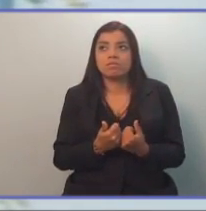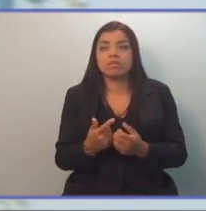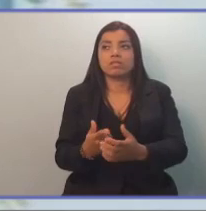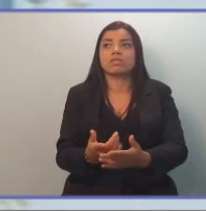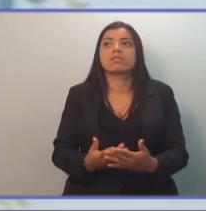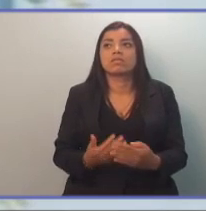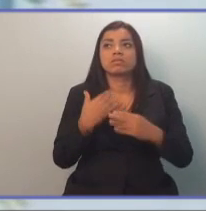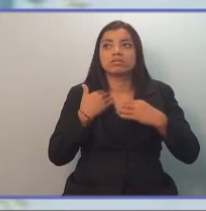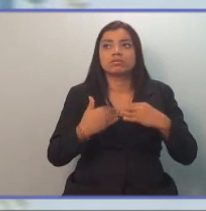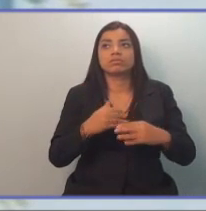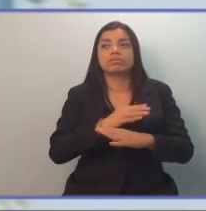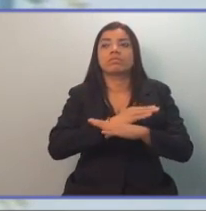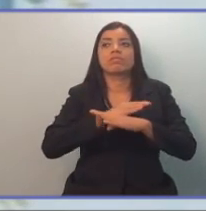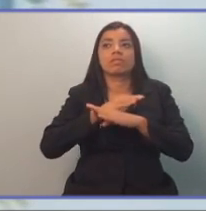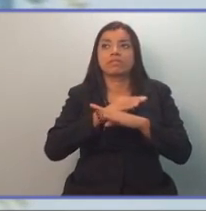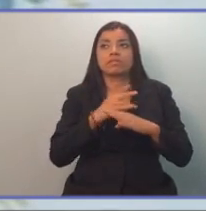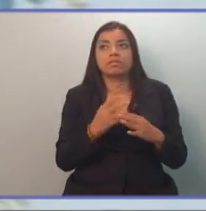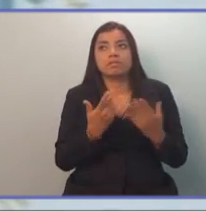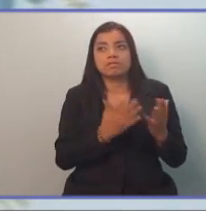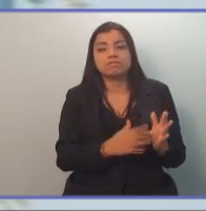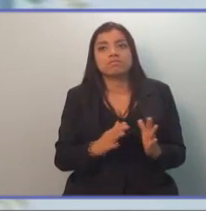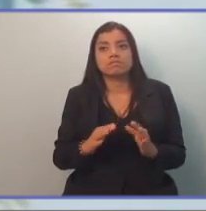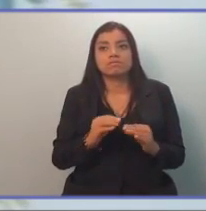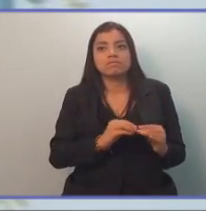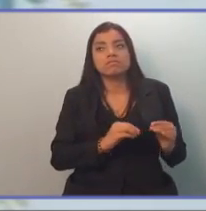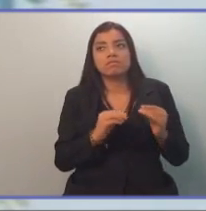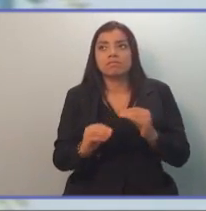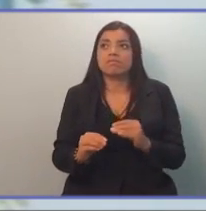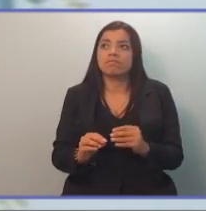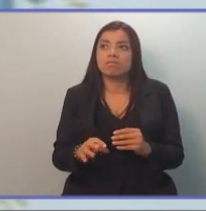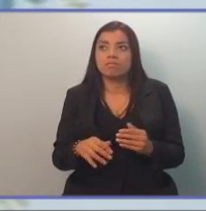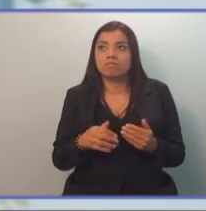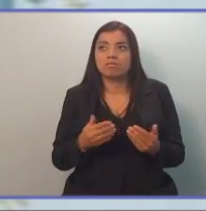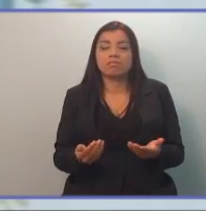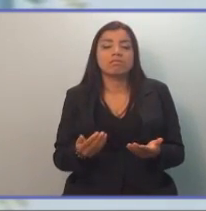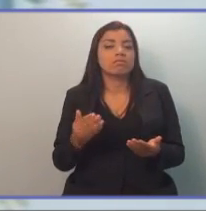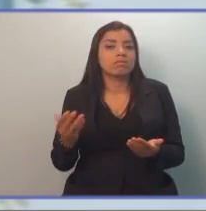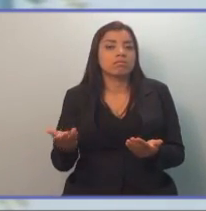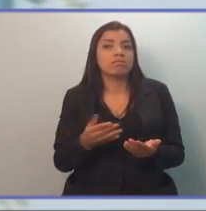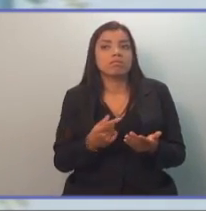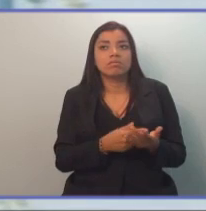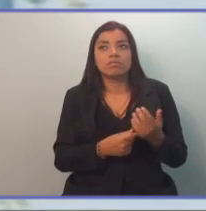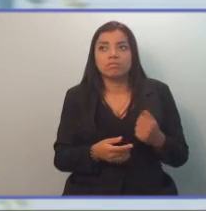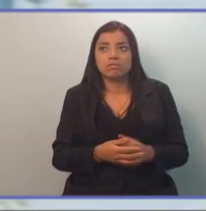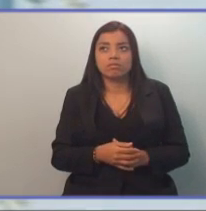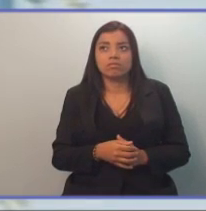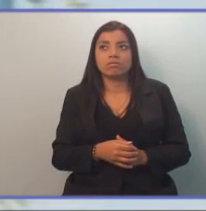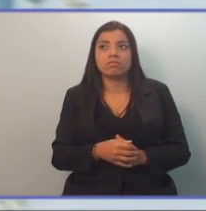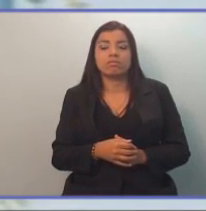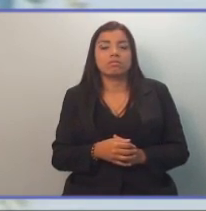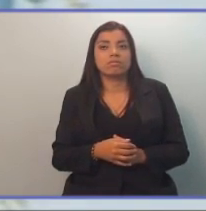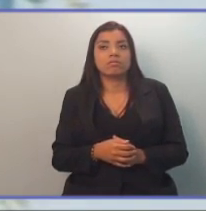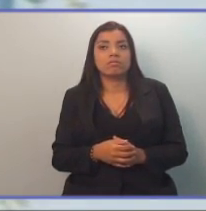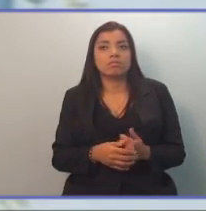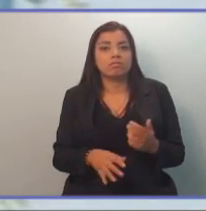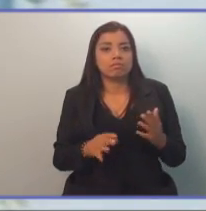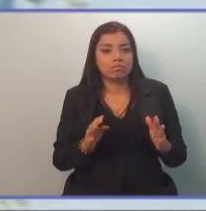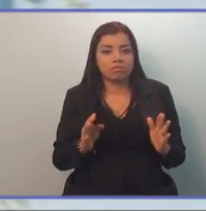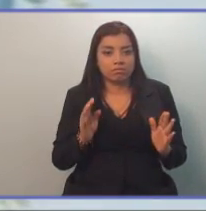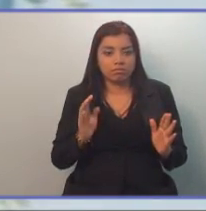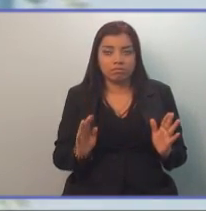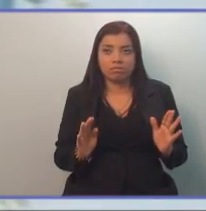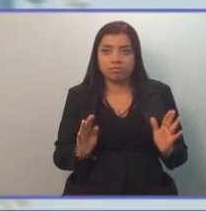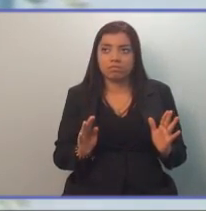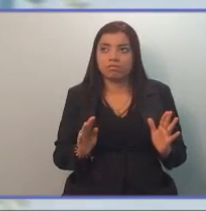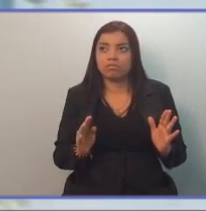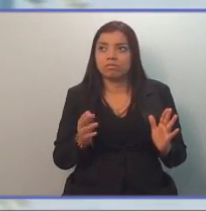derecho de defensa a los ejecutados para poderse excepcionar. Solo admitía 2 excepciones, la solución